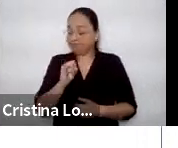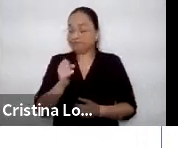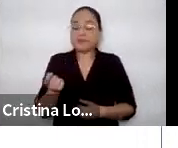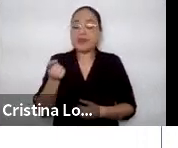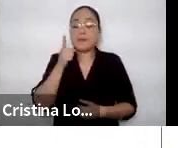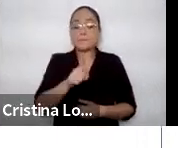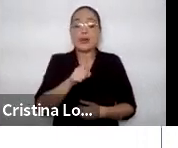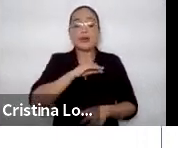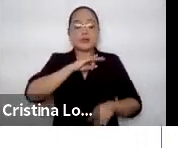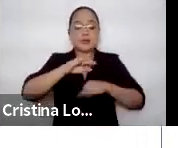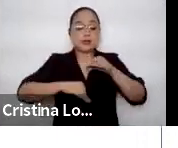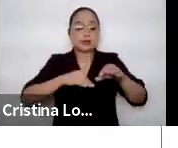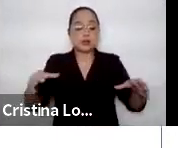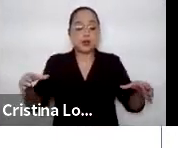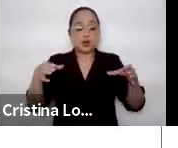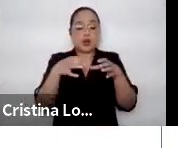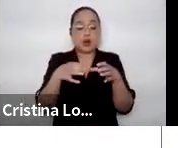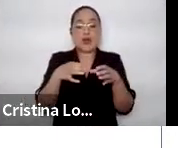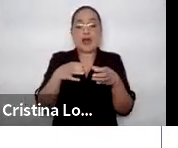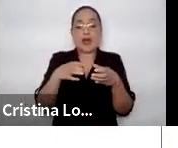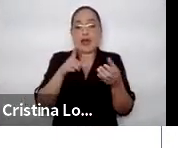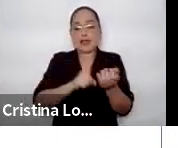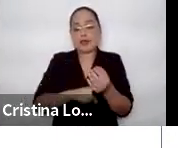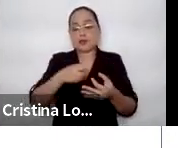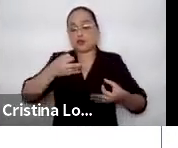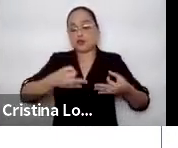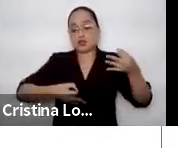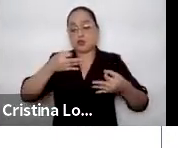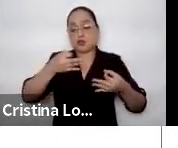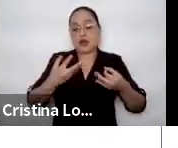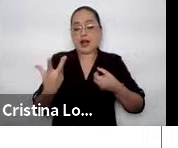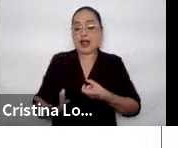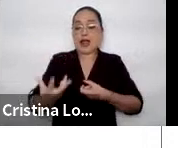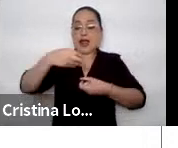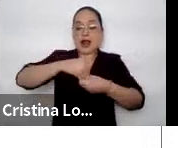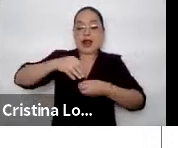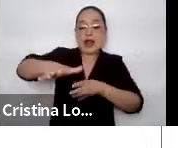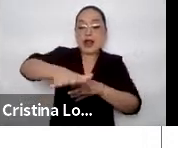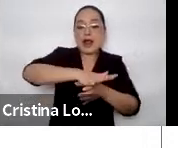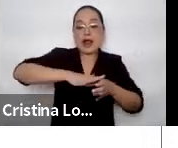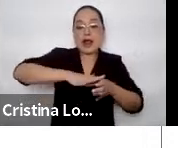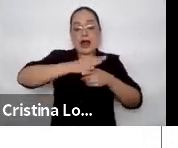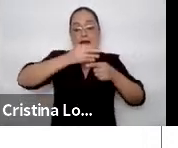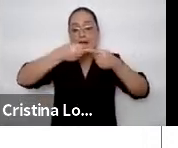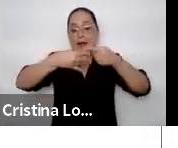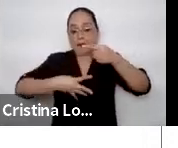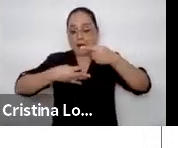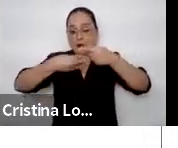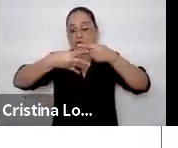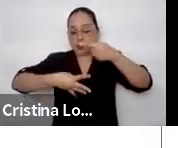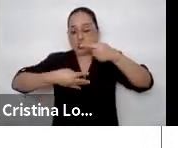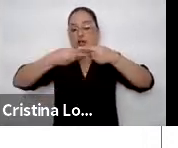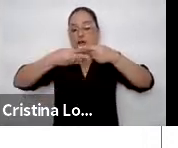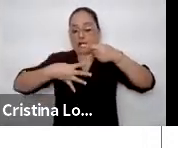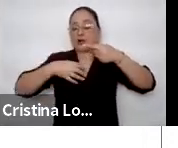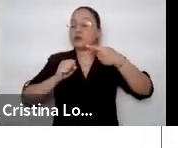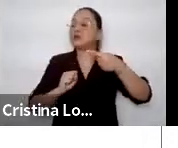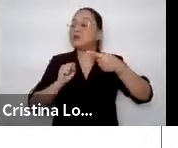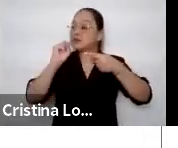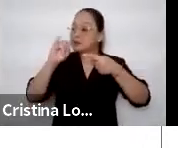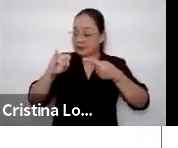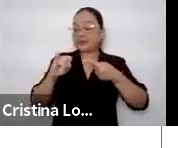obligar a todos los órganos jurisdiccionales que se encuentran en los círculos inferiores que ahorita estoy